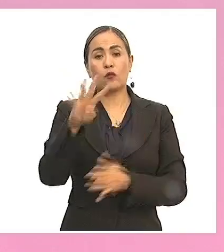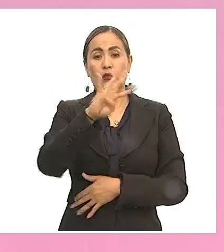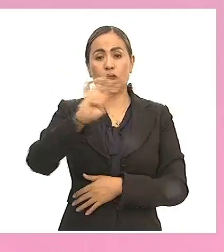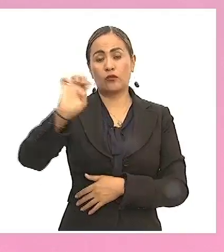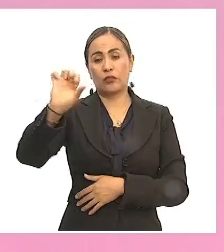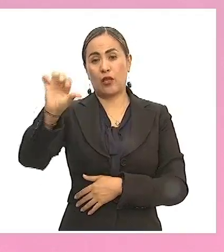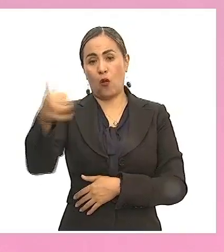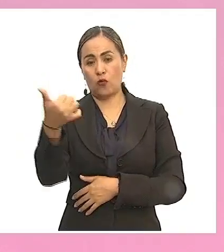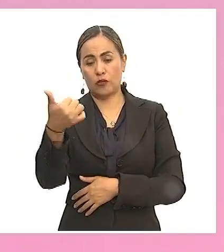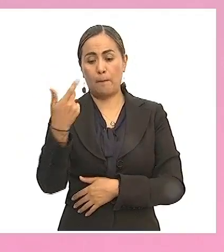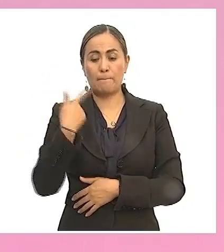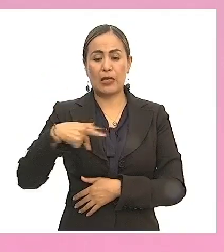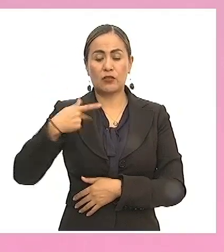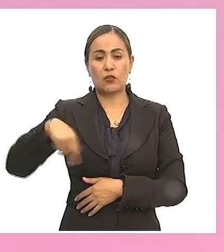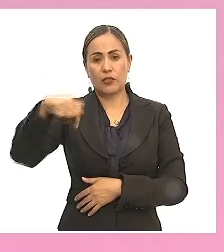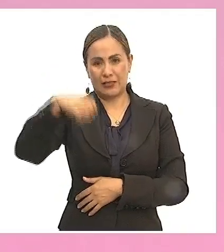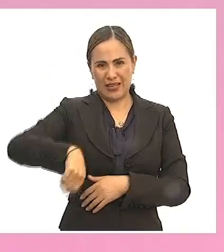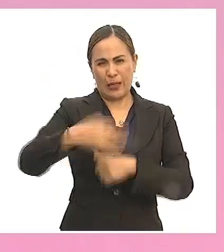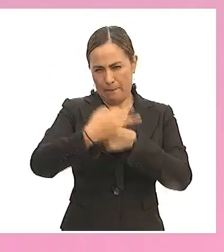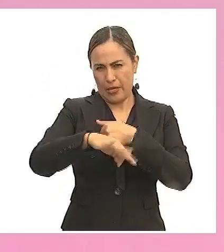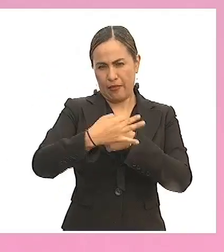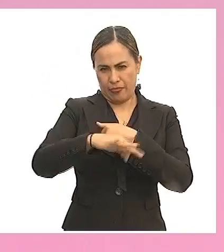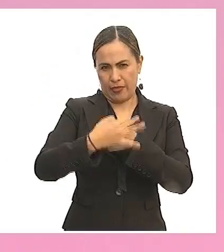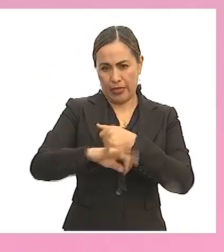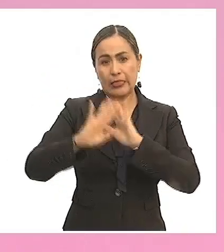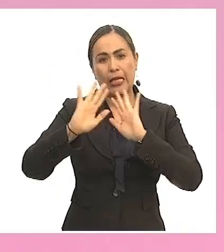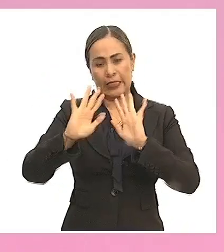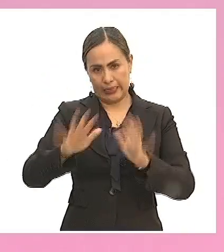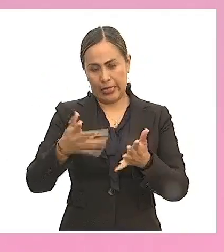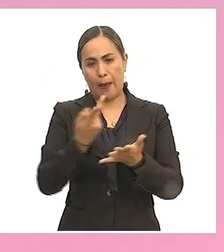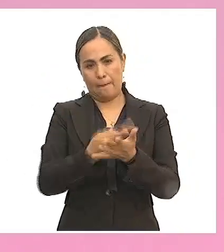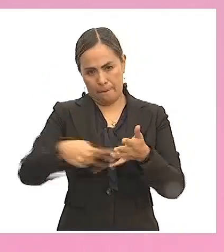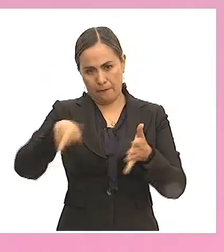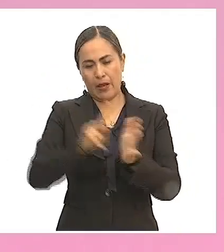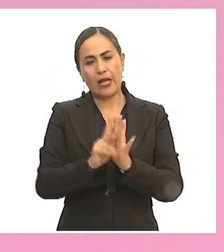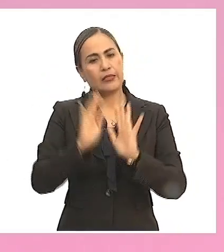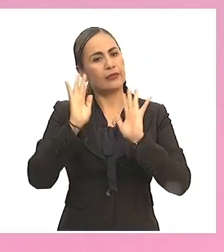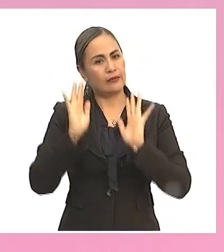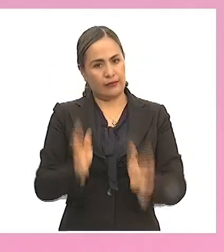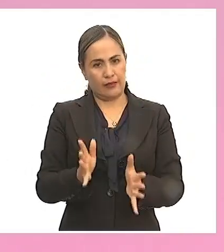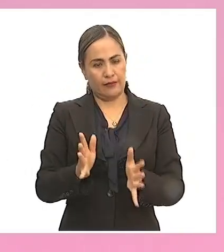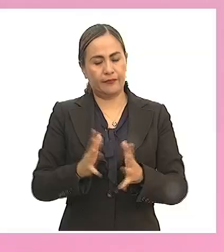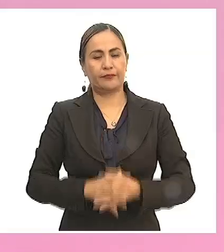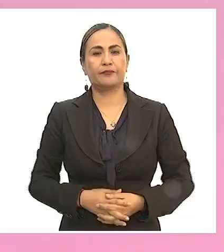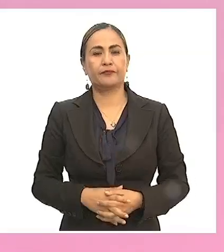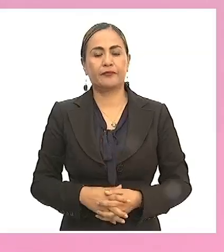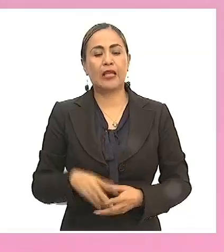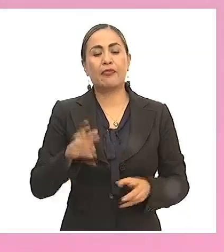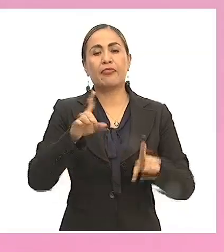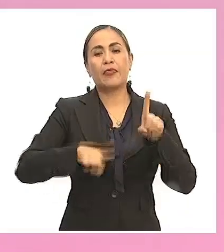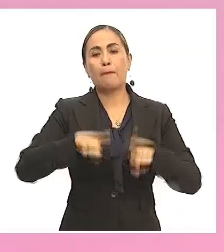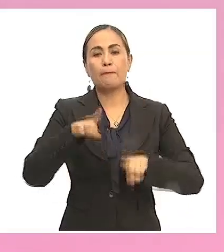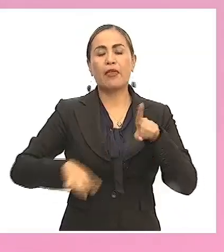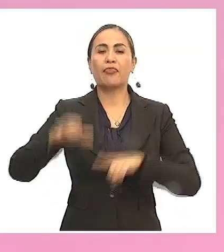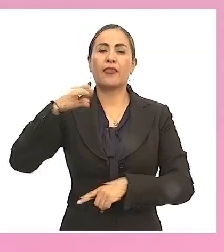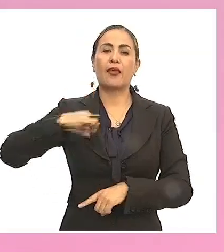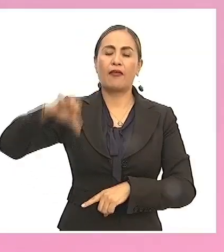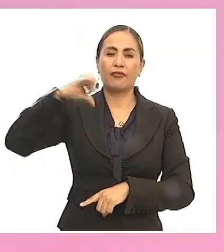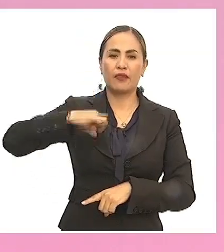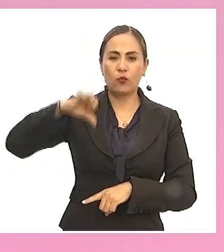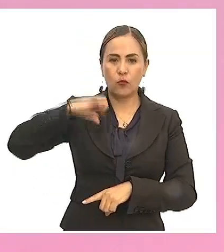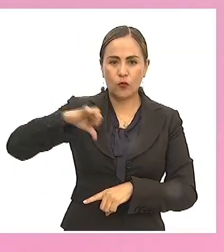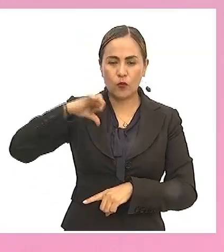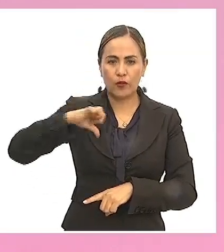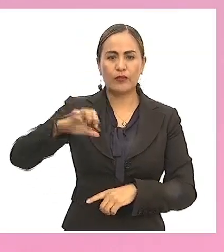25,411 trabajadores transitorios, de acuerdo a su antigüedad. Esto